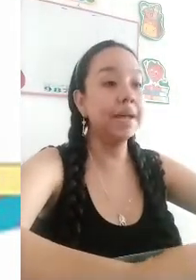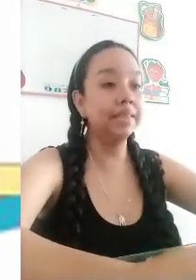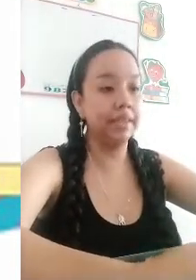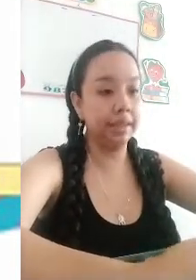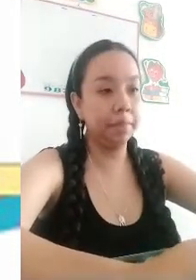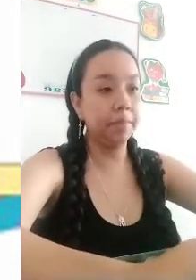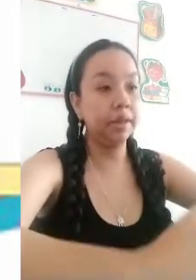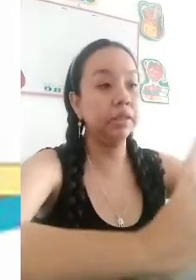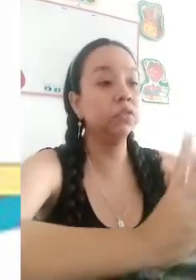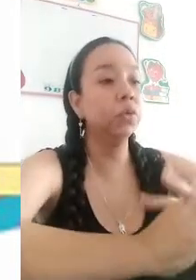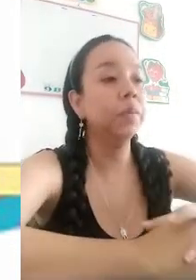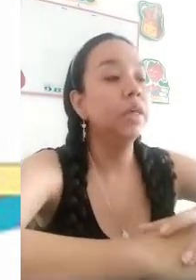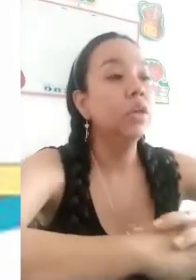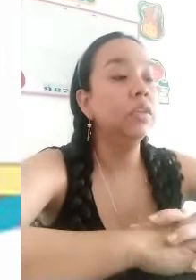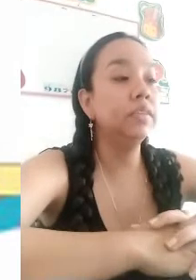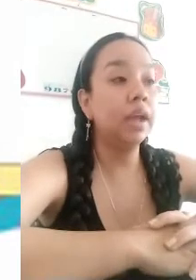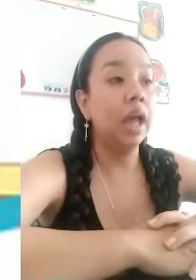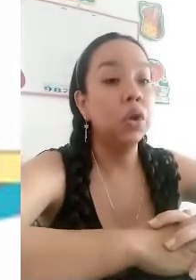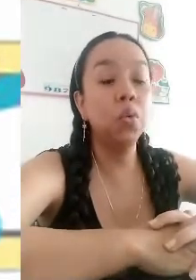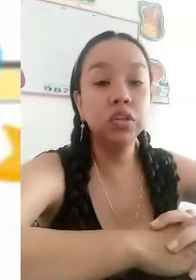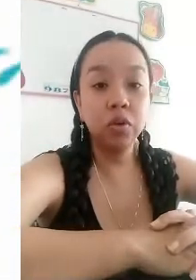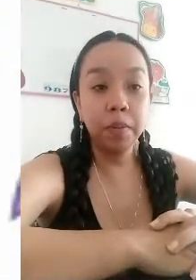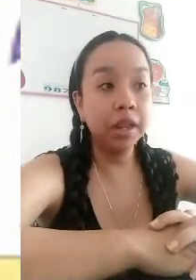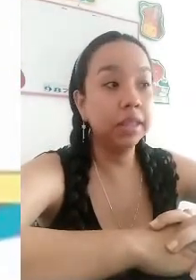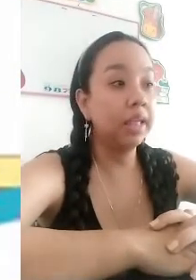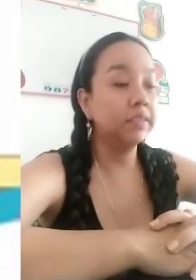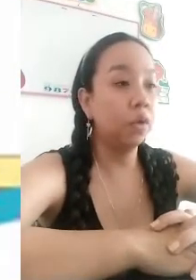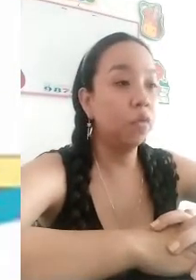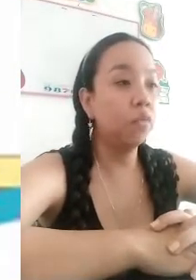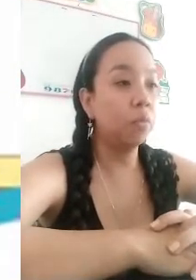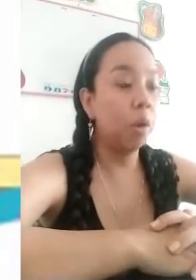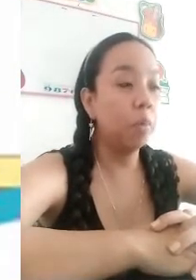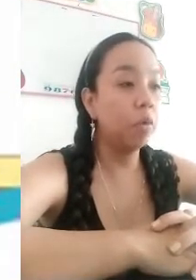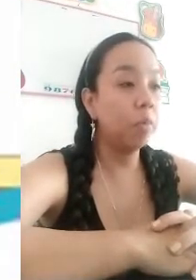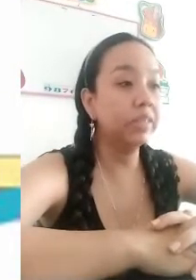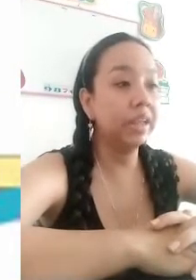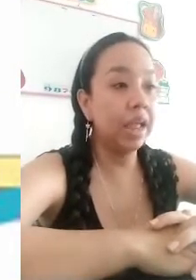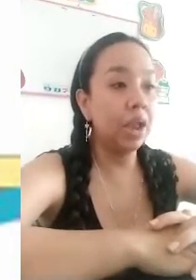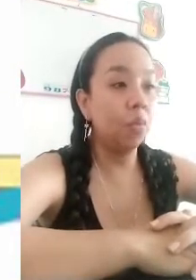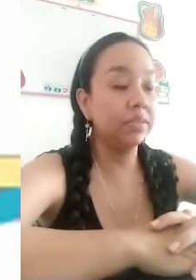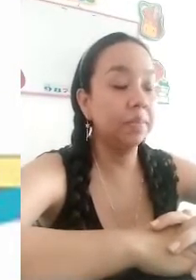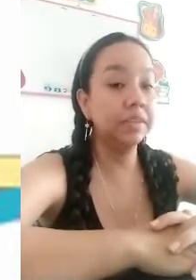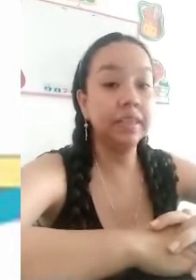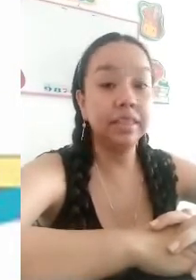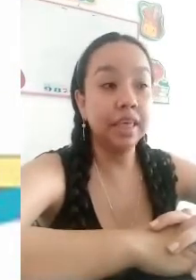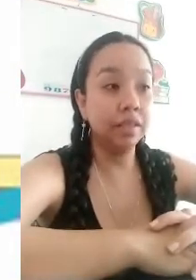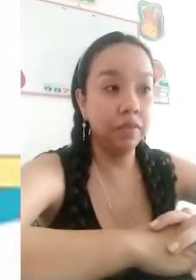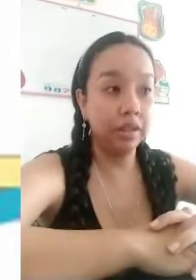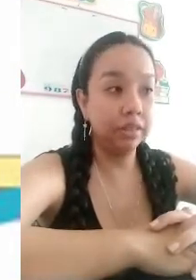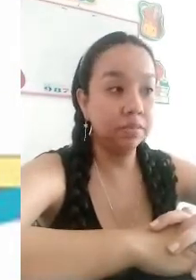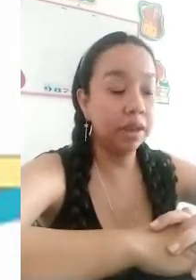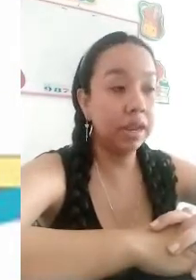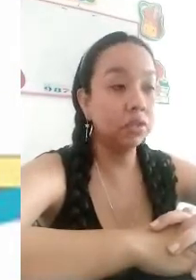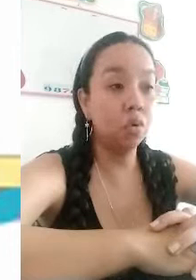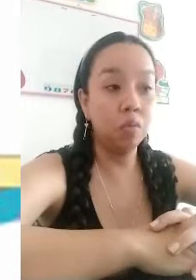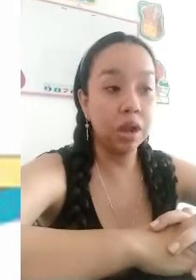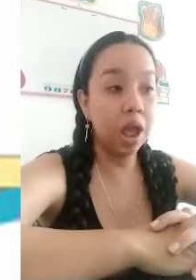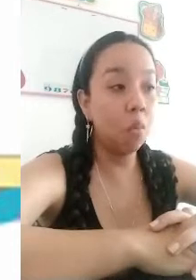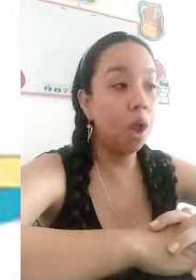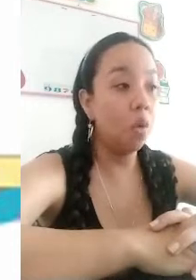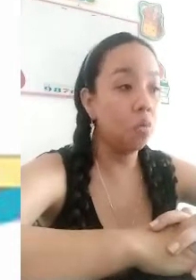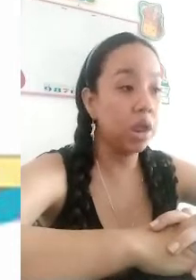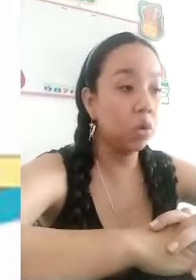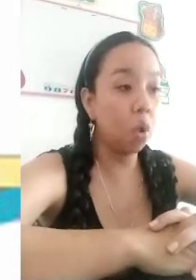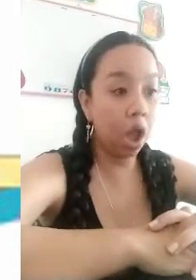la materia. ¿Listo? Dice acá, nuestro planeta está conformado por materia, la cual se presenta de diferentes maneras, como